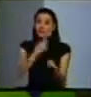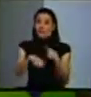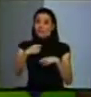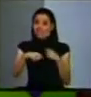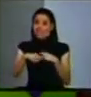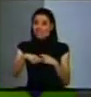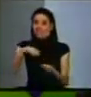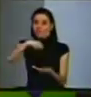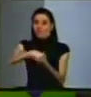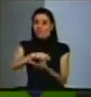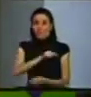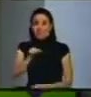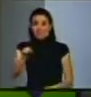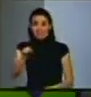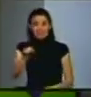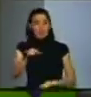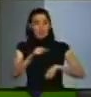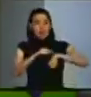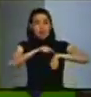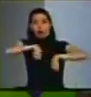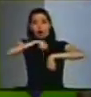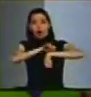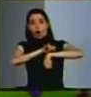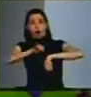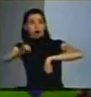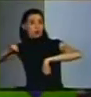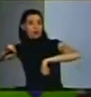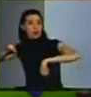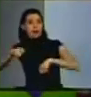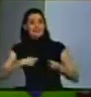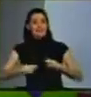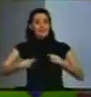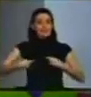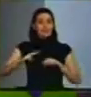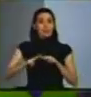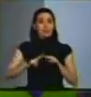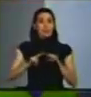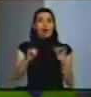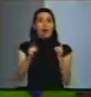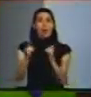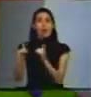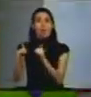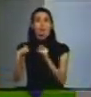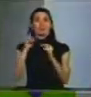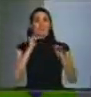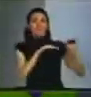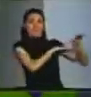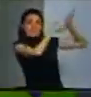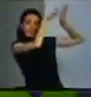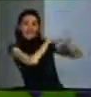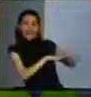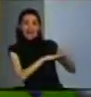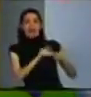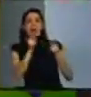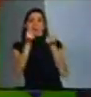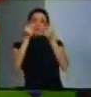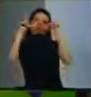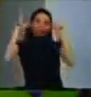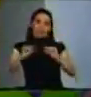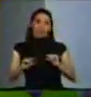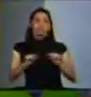que funcionará el fin de semana en horario continuado. El comercio se prepara para rematar los juguetes en stock y vaciar las